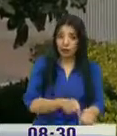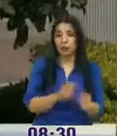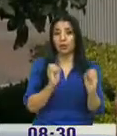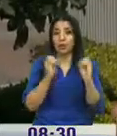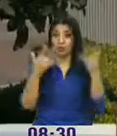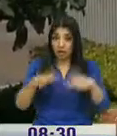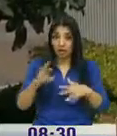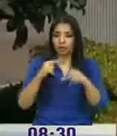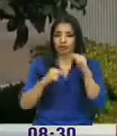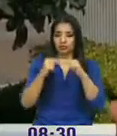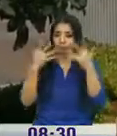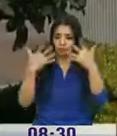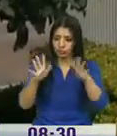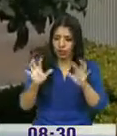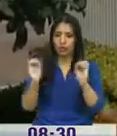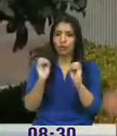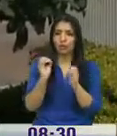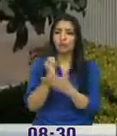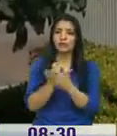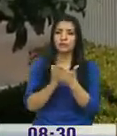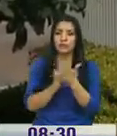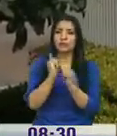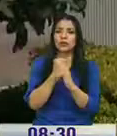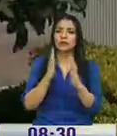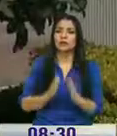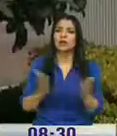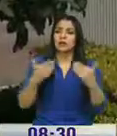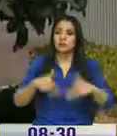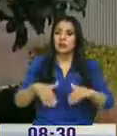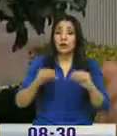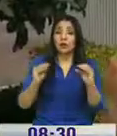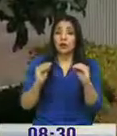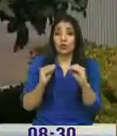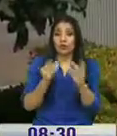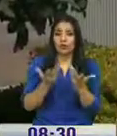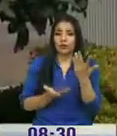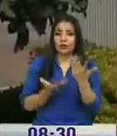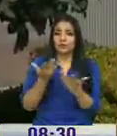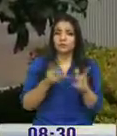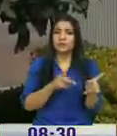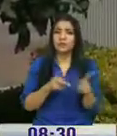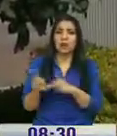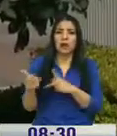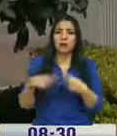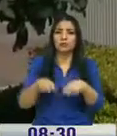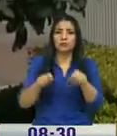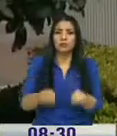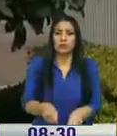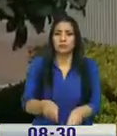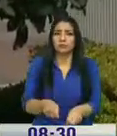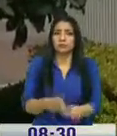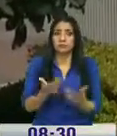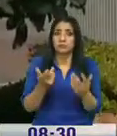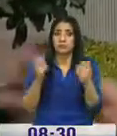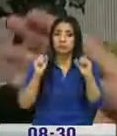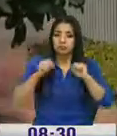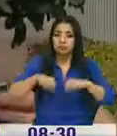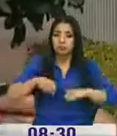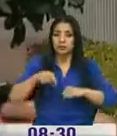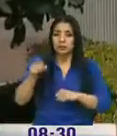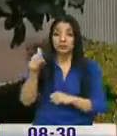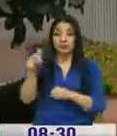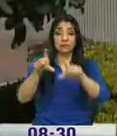se tiene ya diseños de ingeniería, o se pretende contratar en una modalidad en la que el